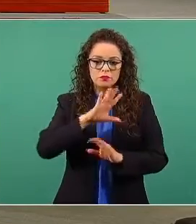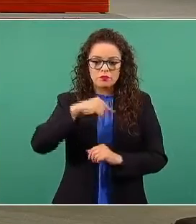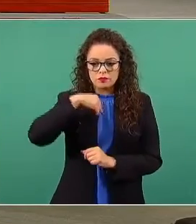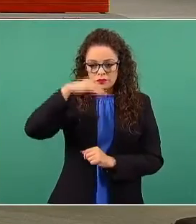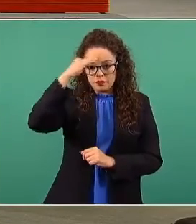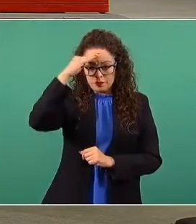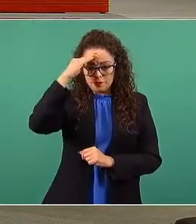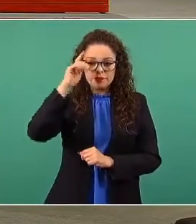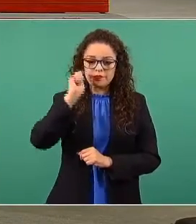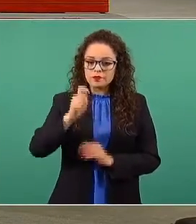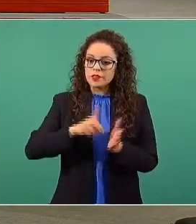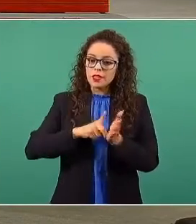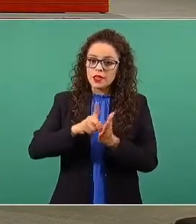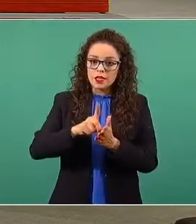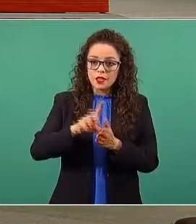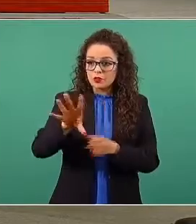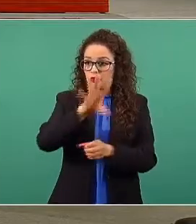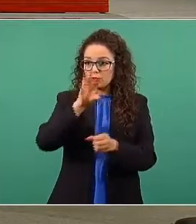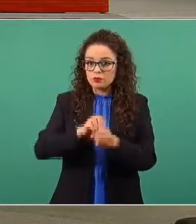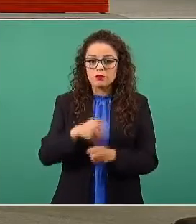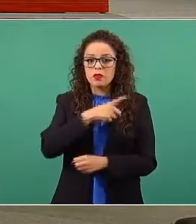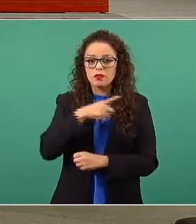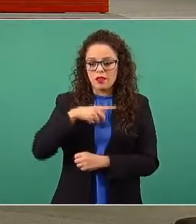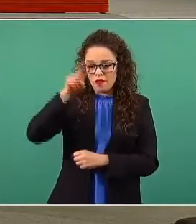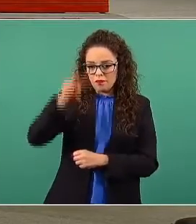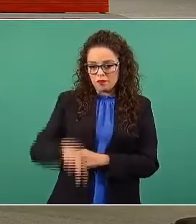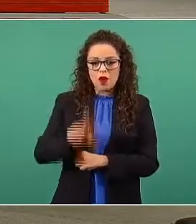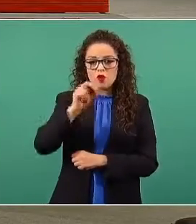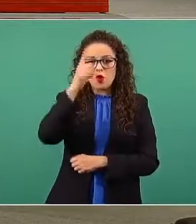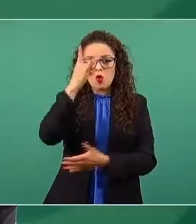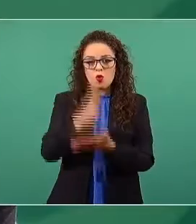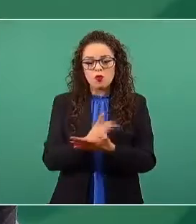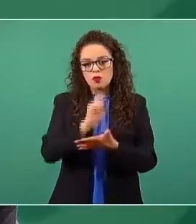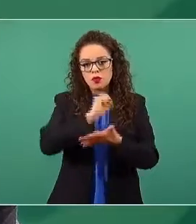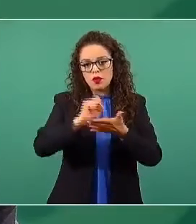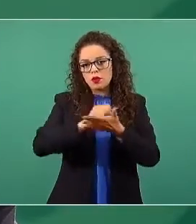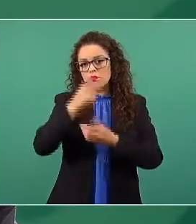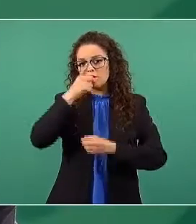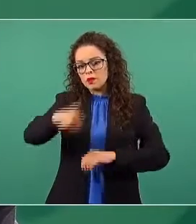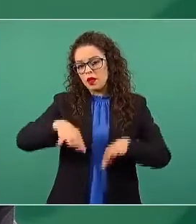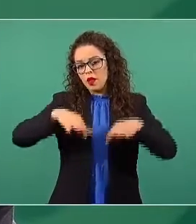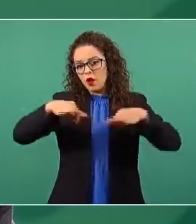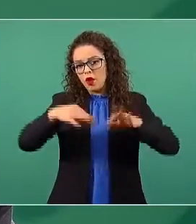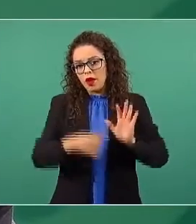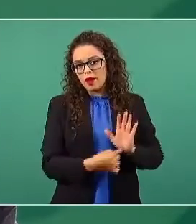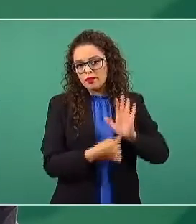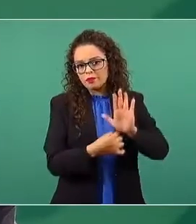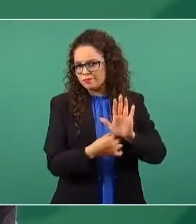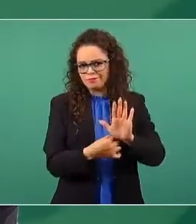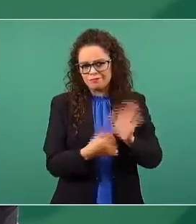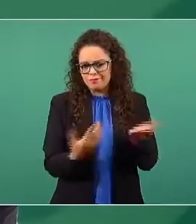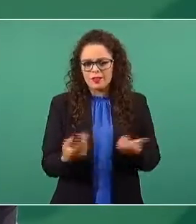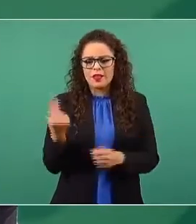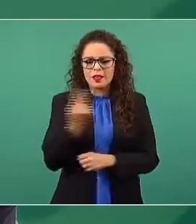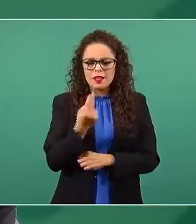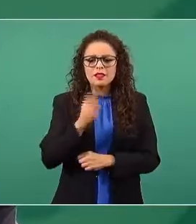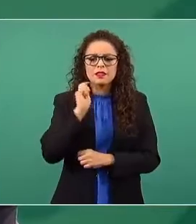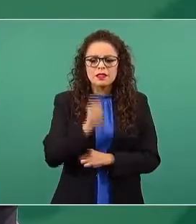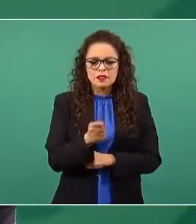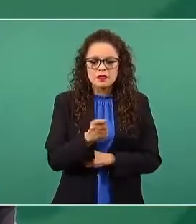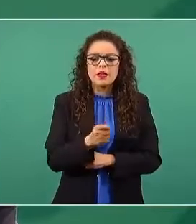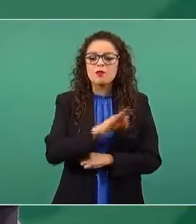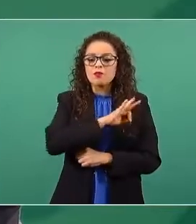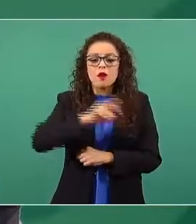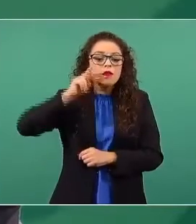los derechos sean reales, no sean de papel, no estén escritos. Entonces, la expectativa que se puede tener es la expectativa que se tiene a la